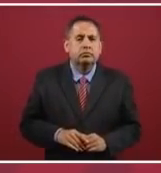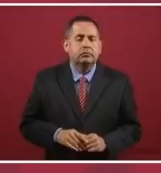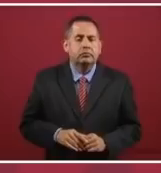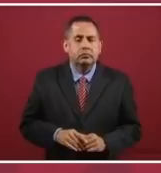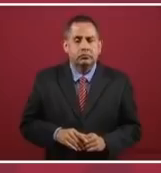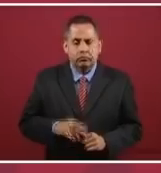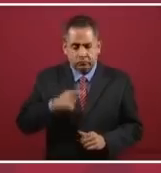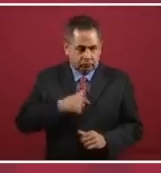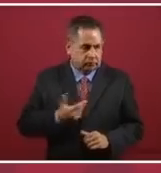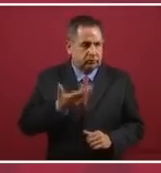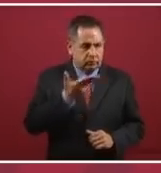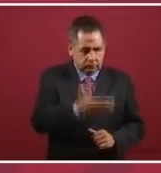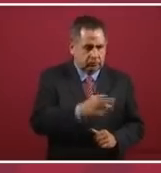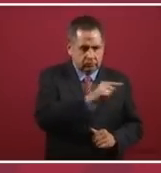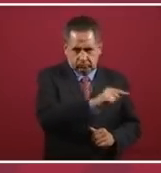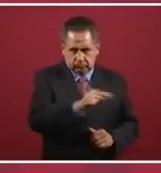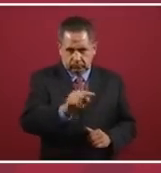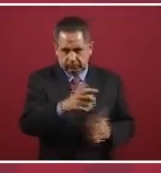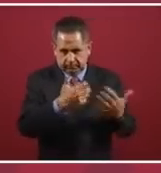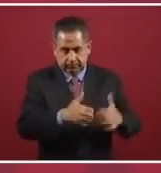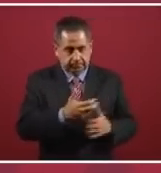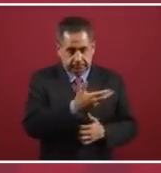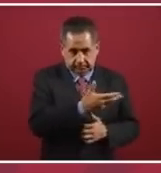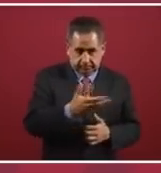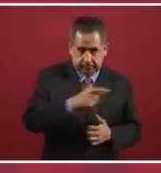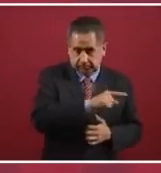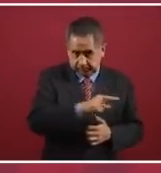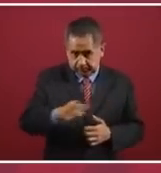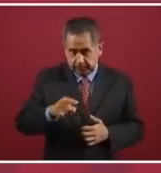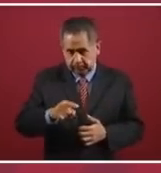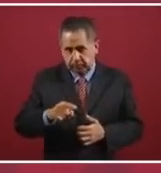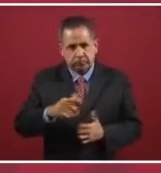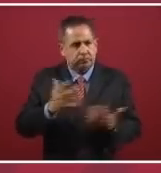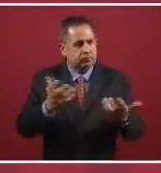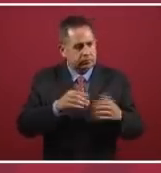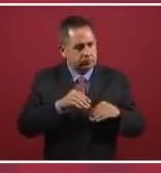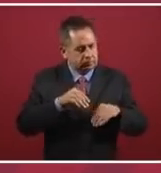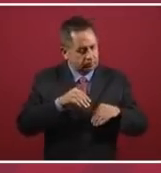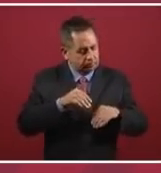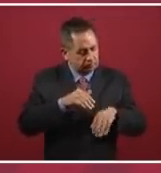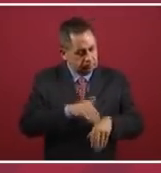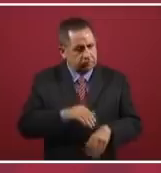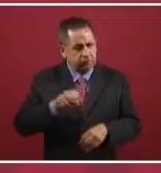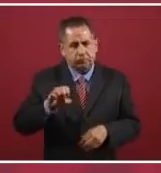y que le pedíamos a ellos que actuaran con ética